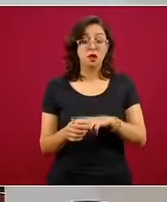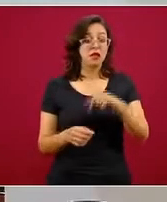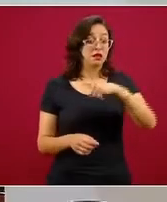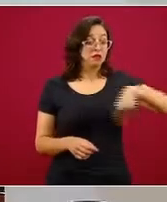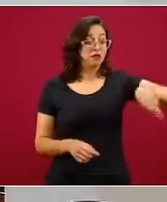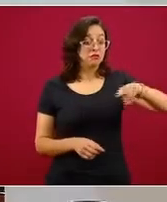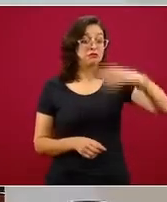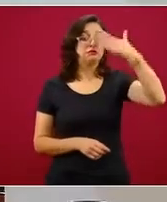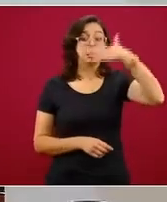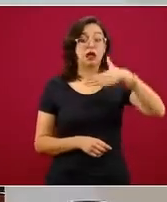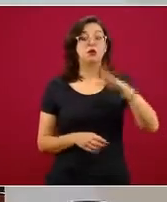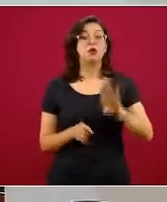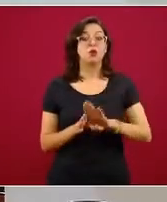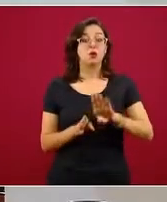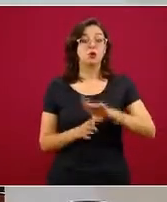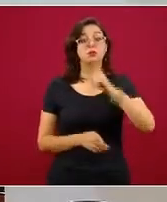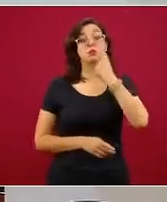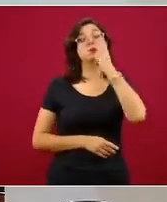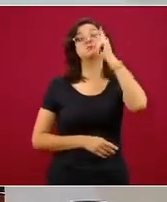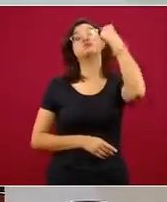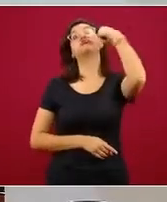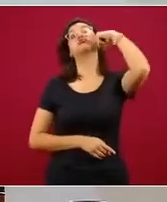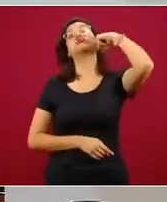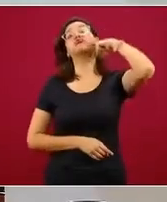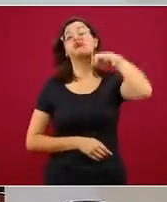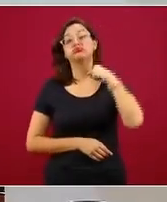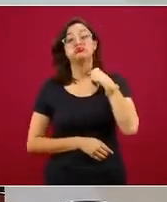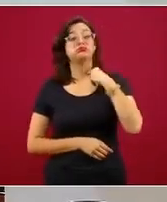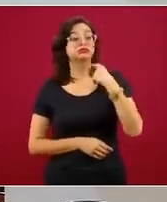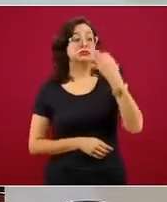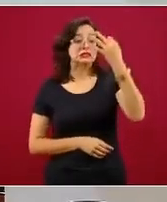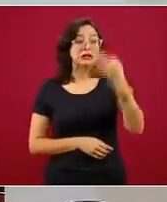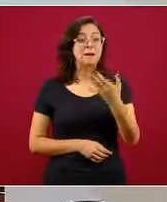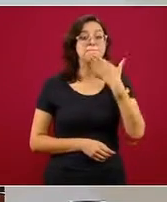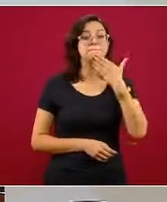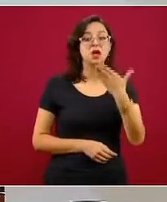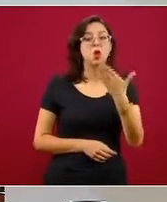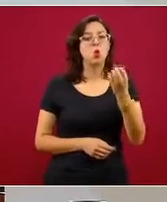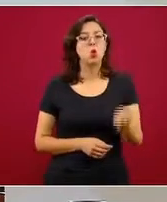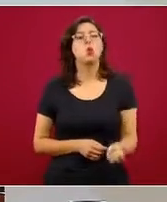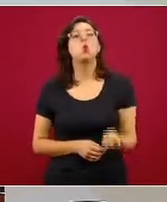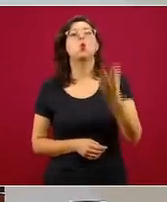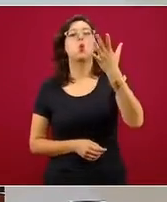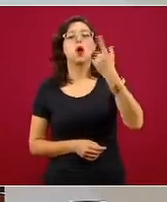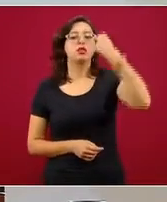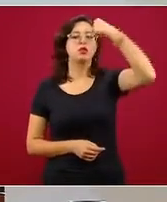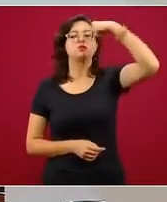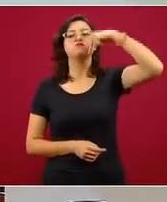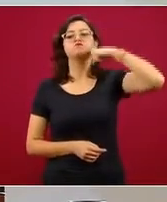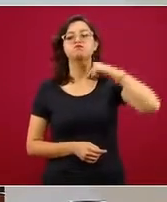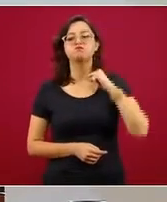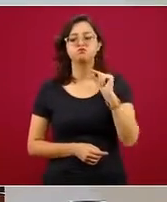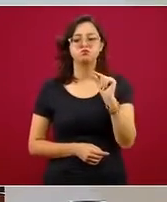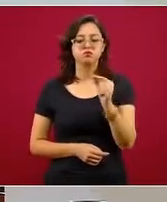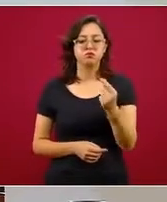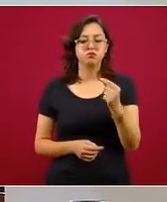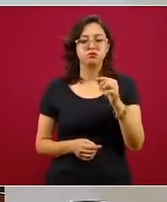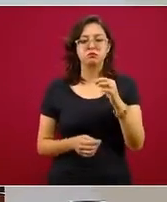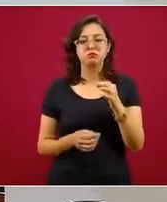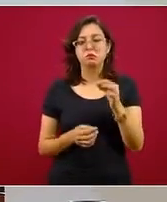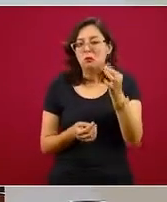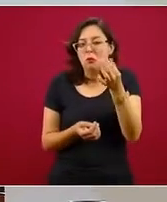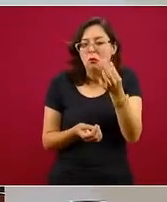personal sí pueden afectar si es que la cantidad de líquido que se toma de la nariz y la garganta no